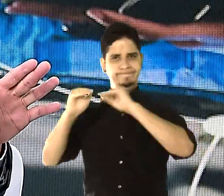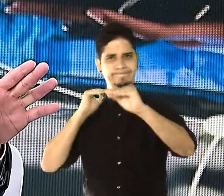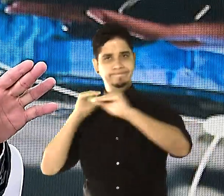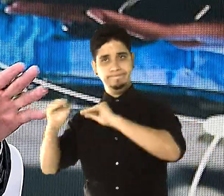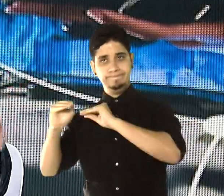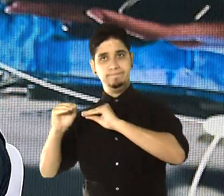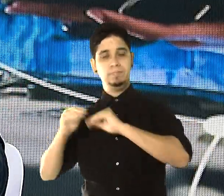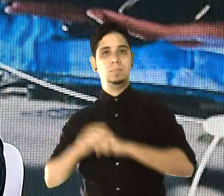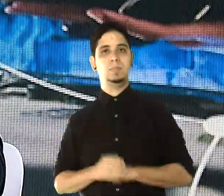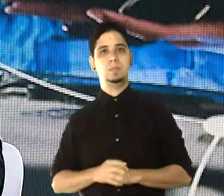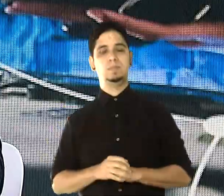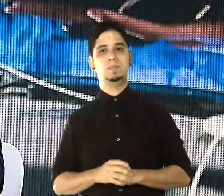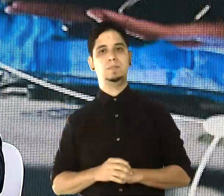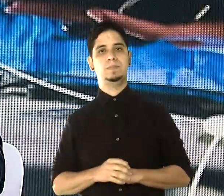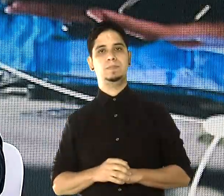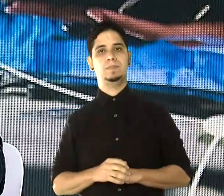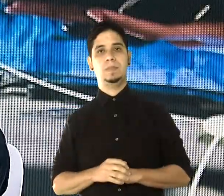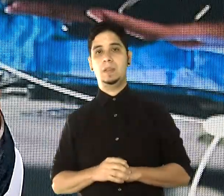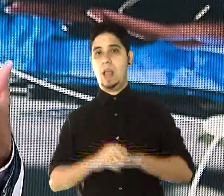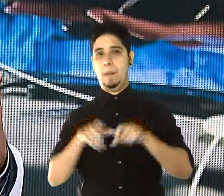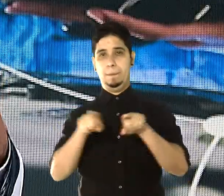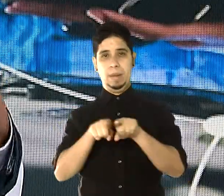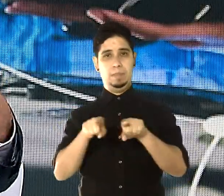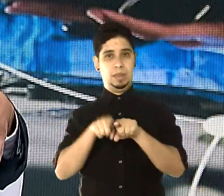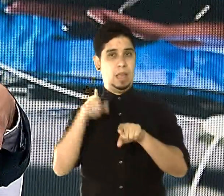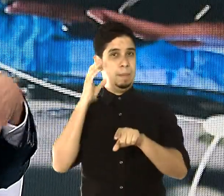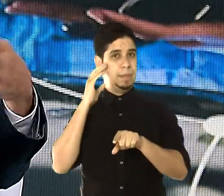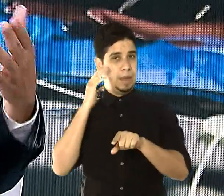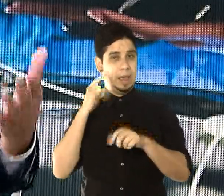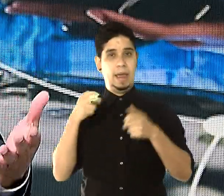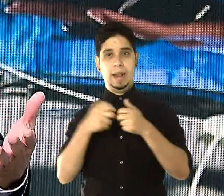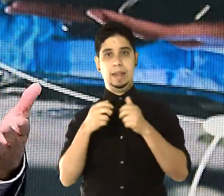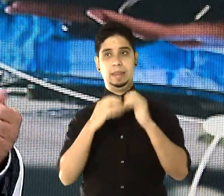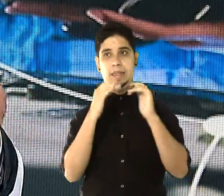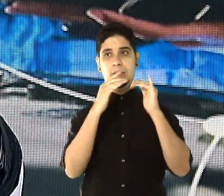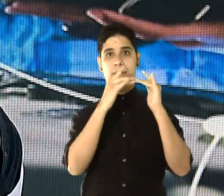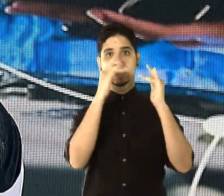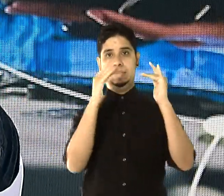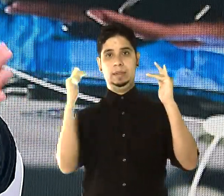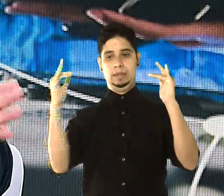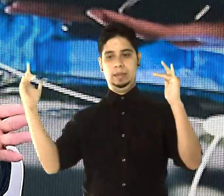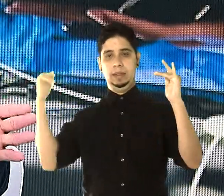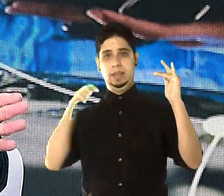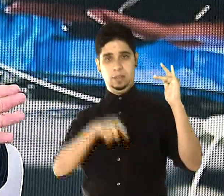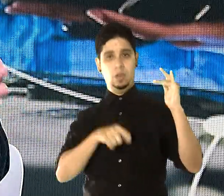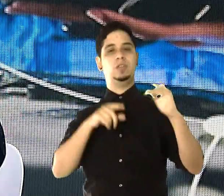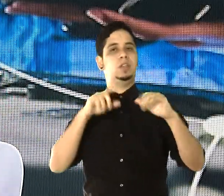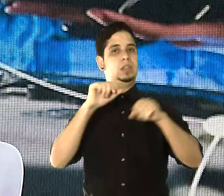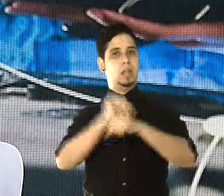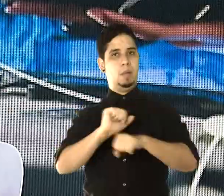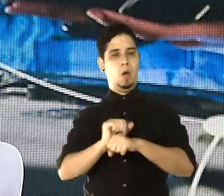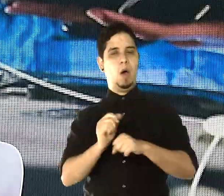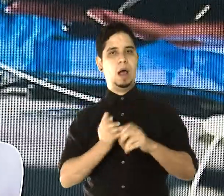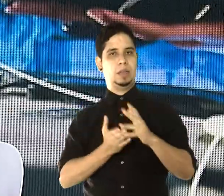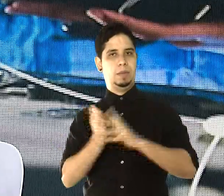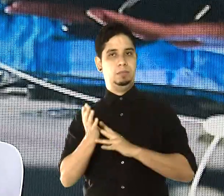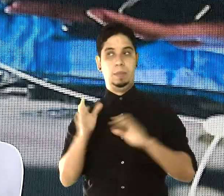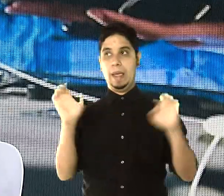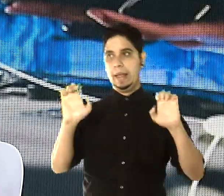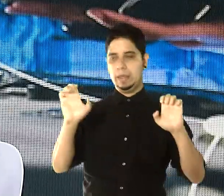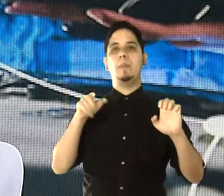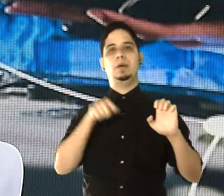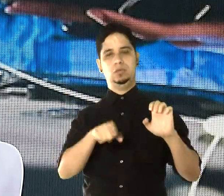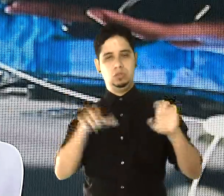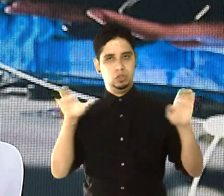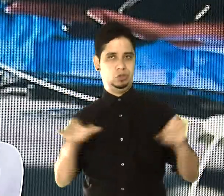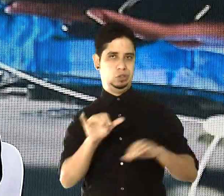de emergencia. La propia red eléctrica se reparó de manera de emergencia. Y entonces están los fondos de reconstrucción